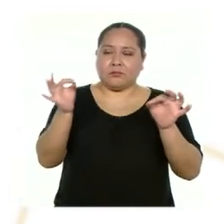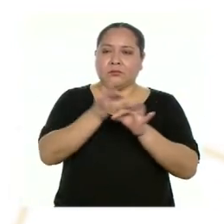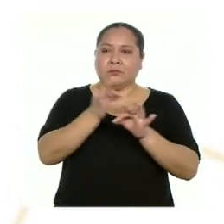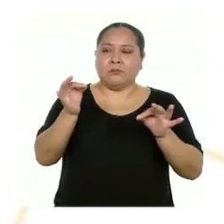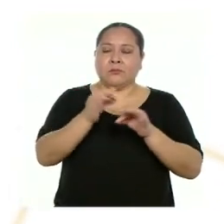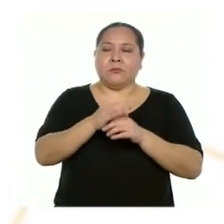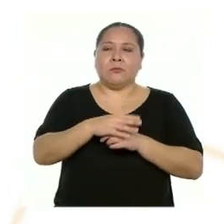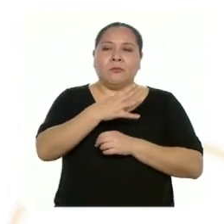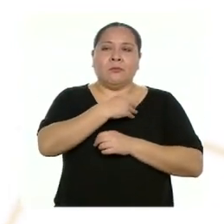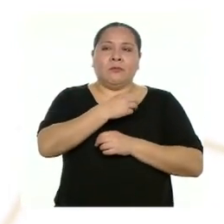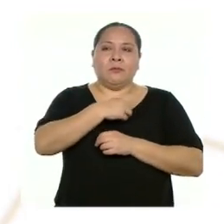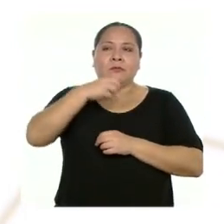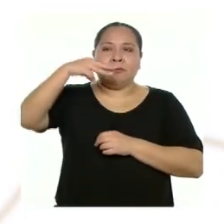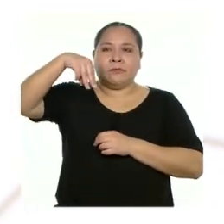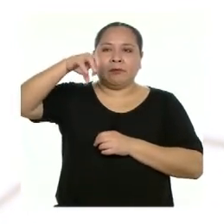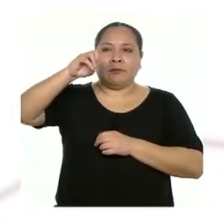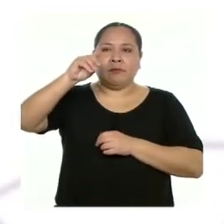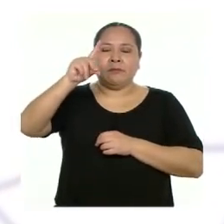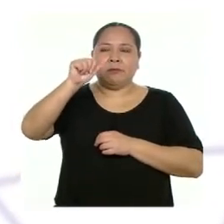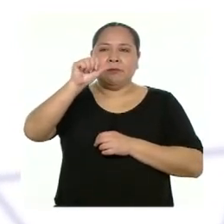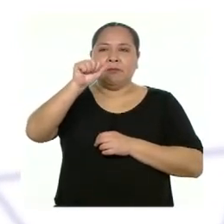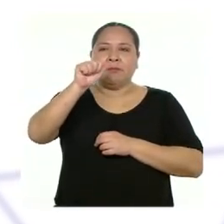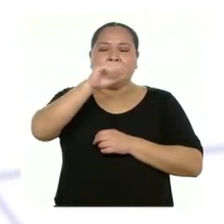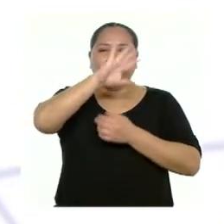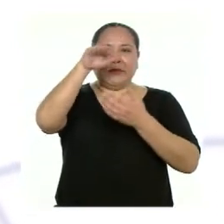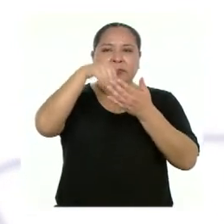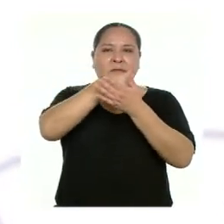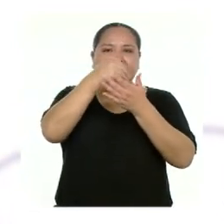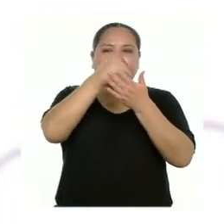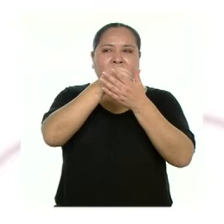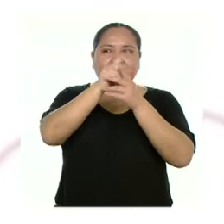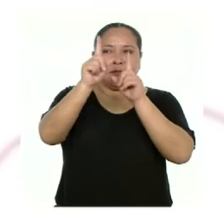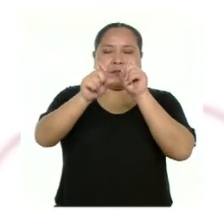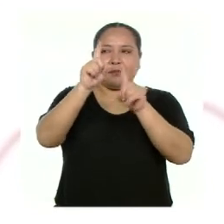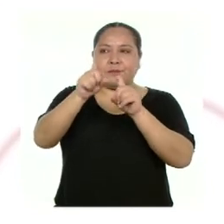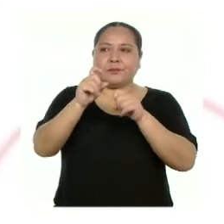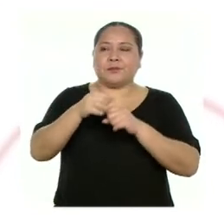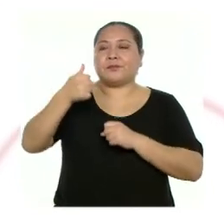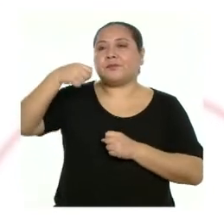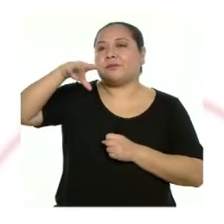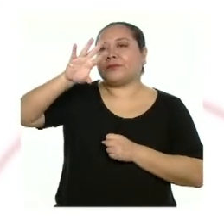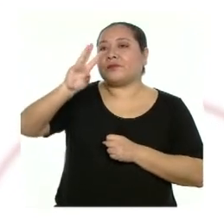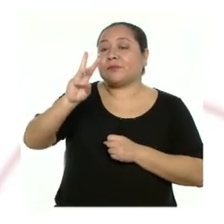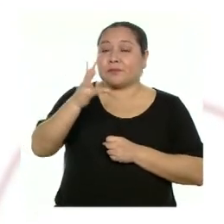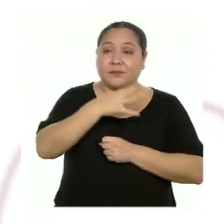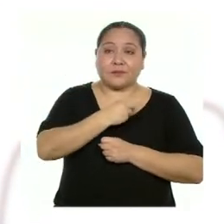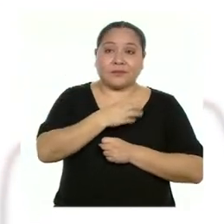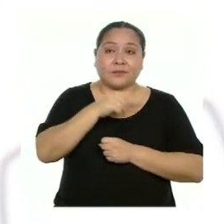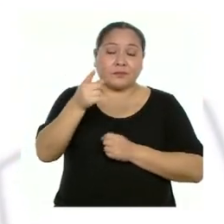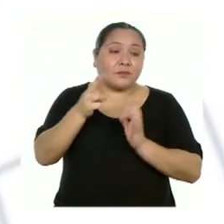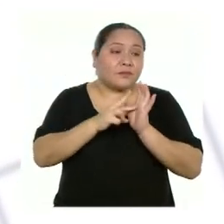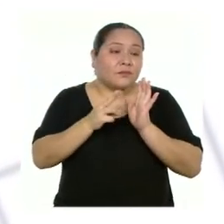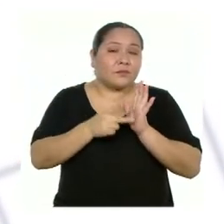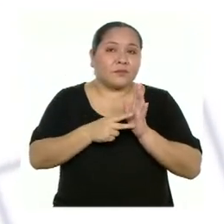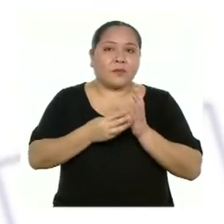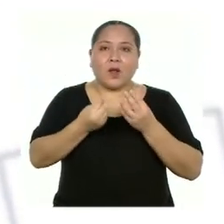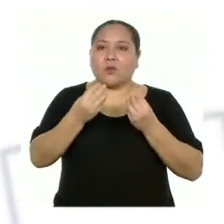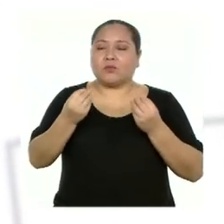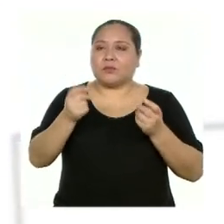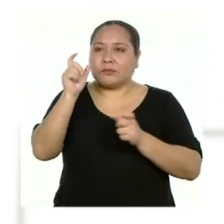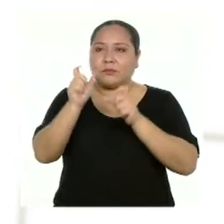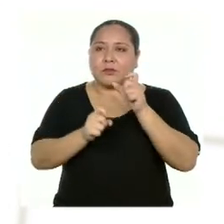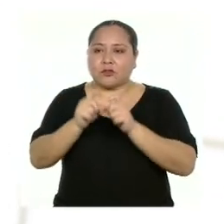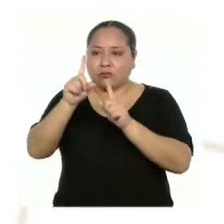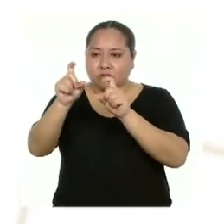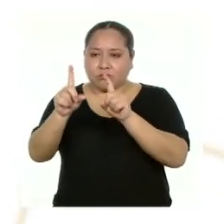la edad de moda de todos los encuestados es 16 años. Eso quiere decir que la mayor parte de los